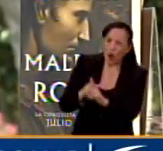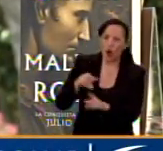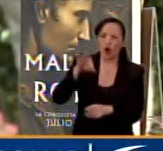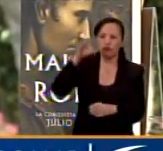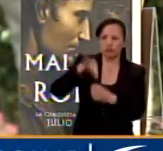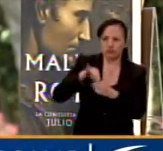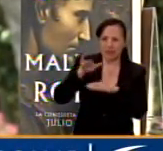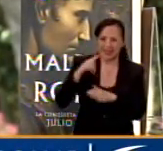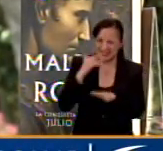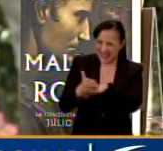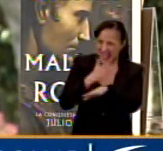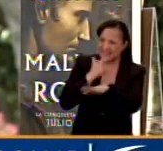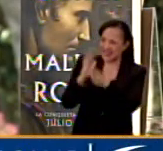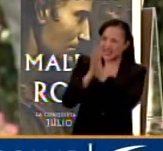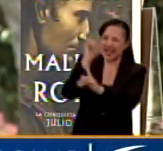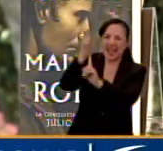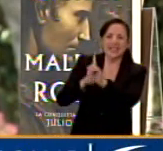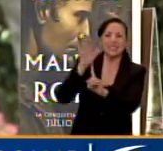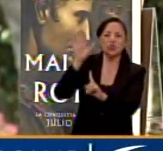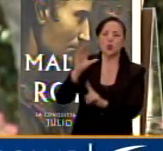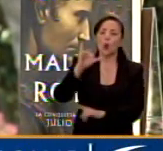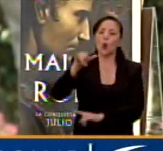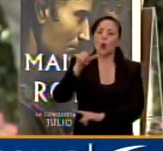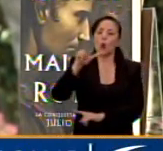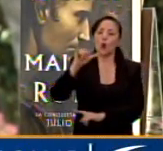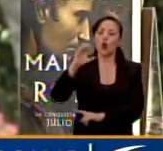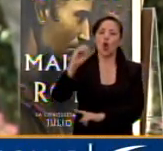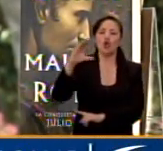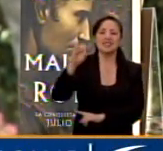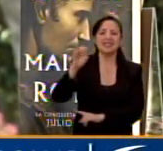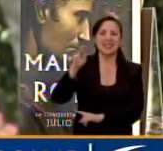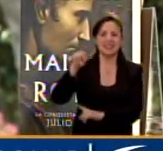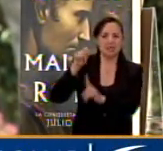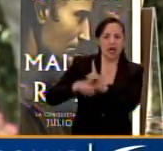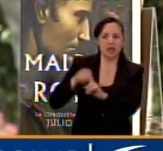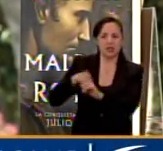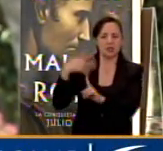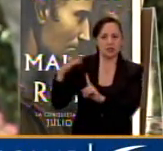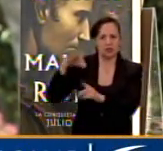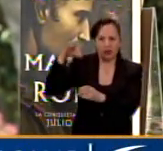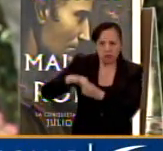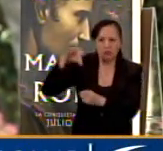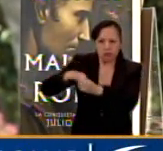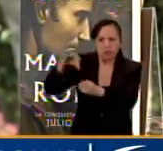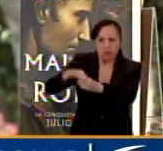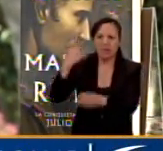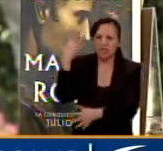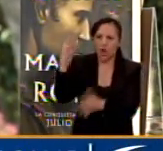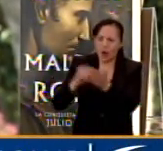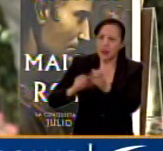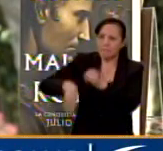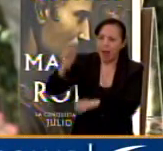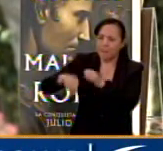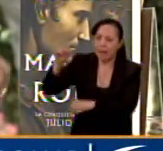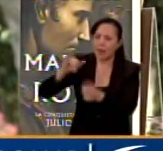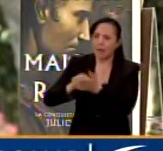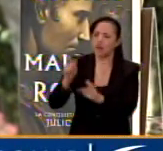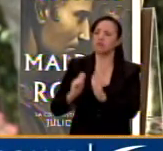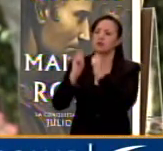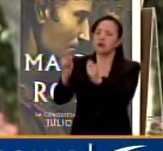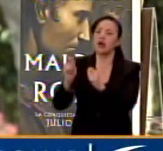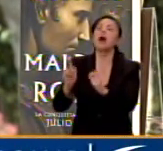5 elecciones en todas, no solo pues queda electo para el cargo al que aspiraba, sino que en la antigua Roma